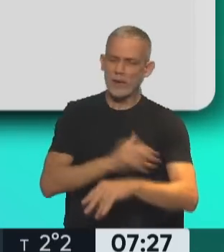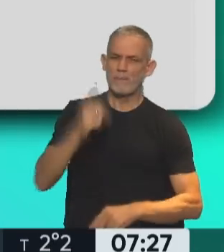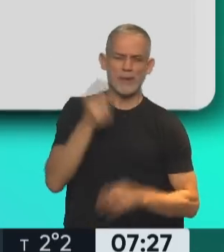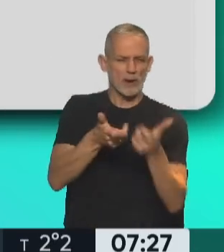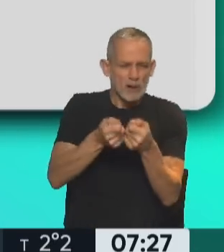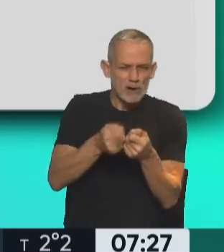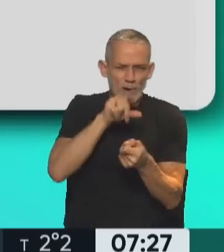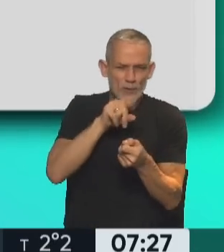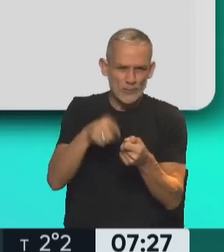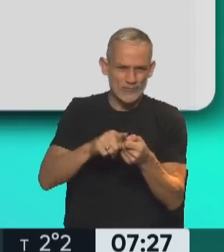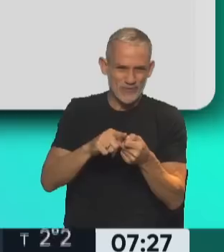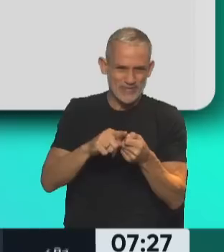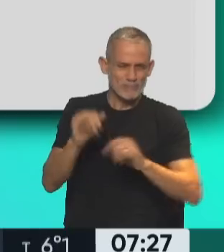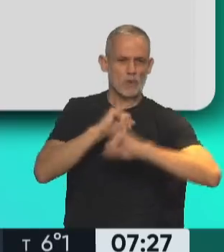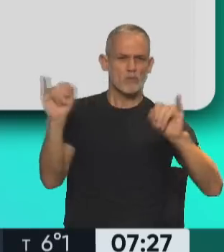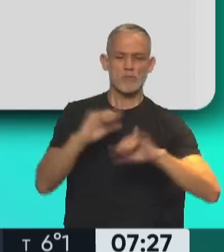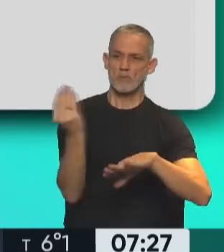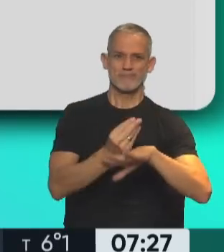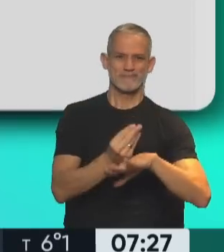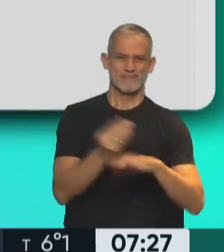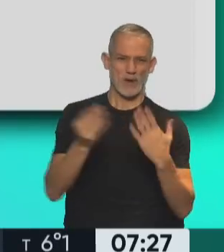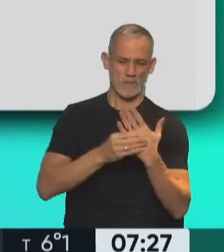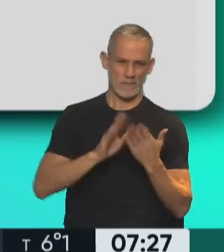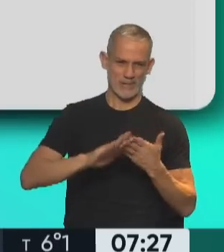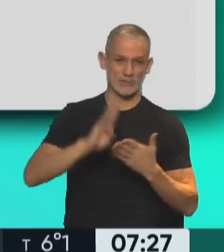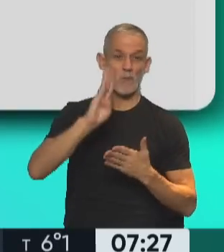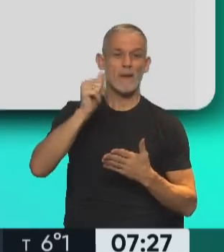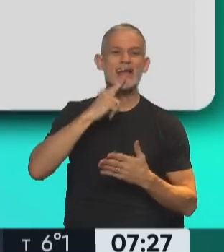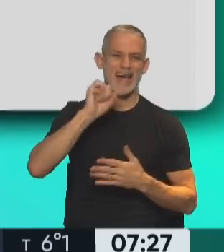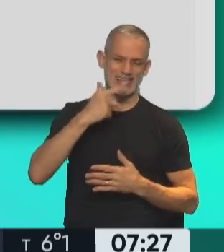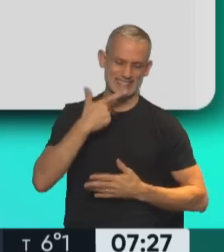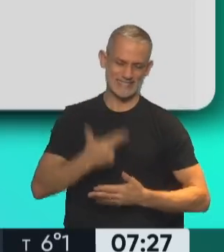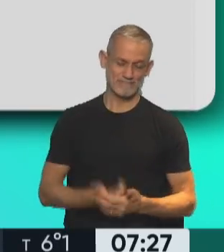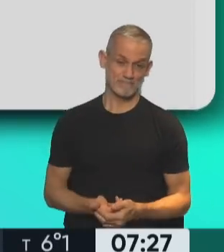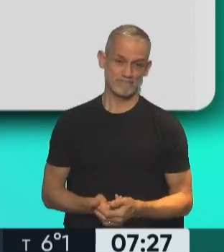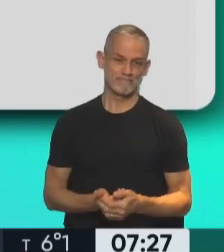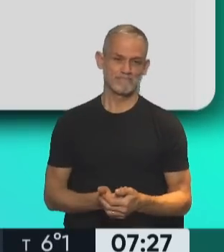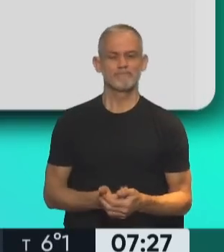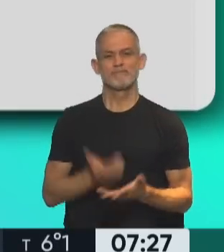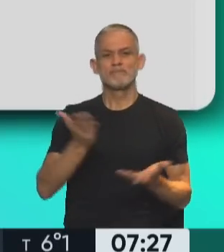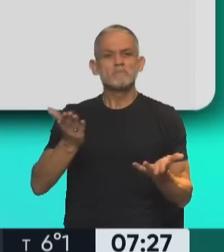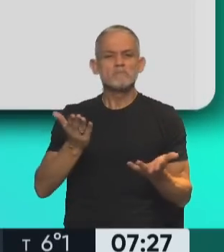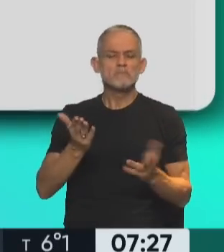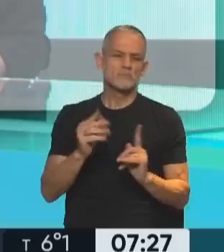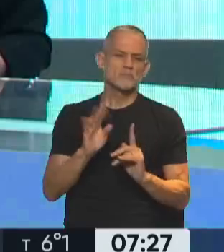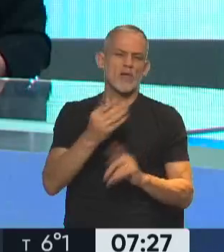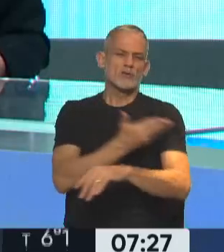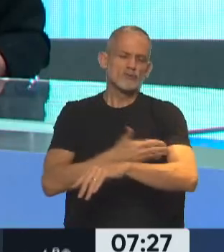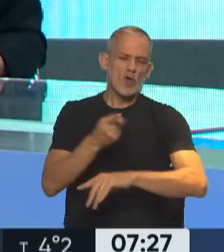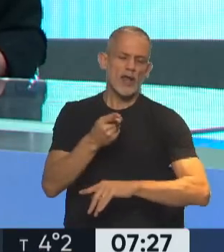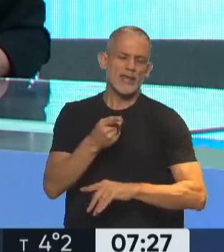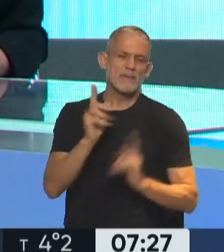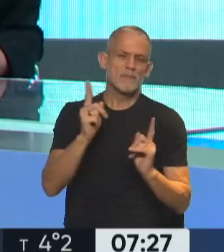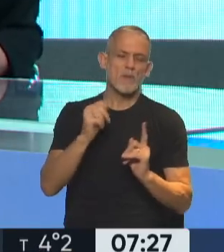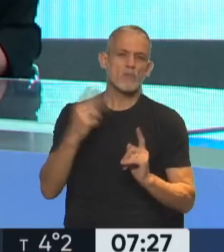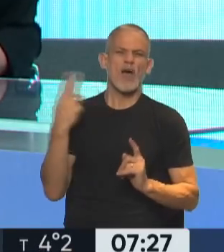Scioli, en destacar la designación de Batakis al frente del Ministerio de Economía. Sería simplificar, decir que Daniel Scioli fue el